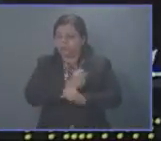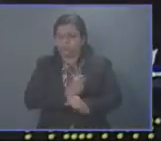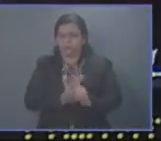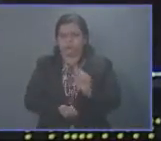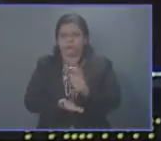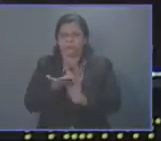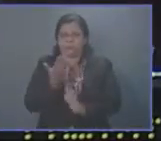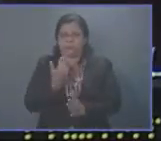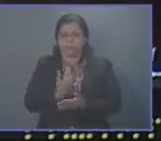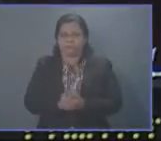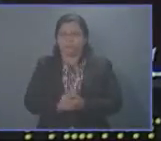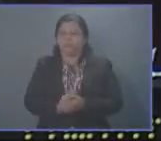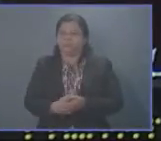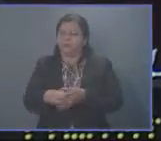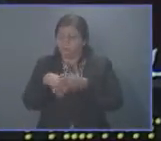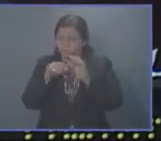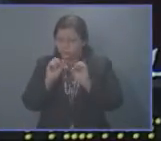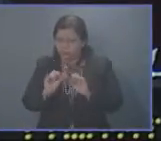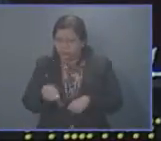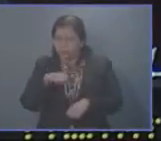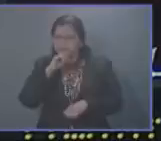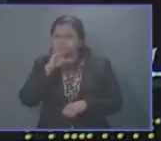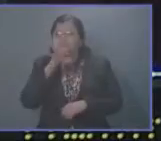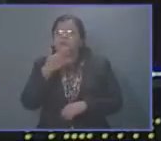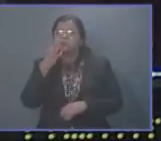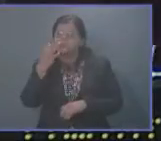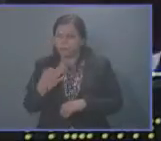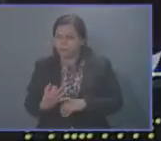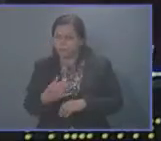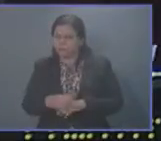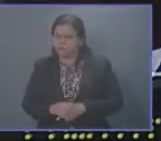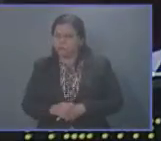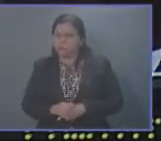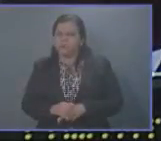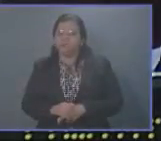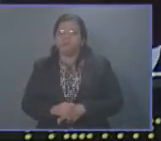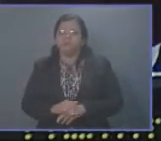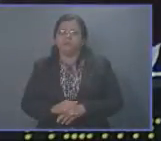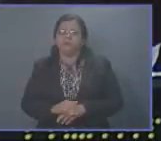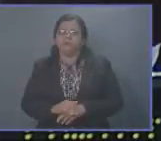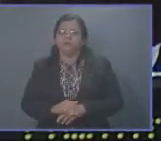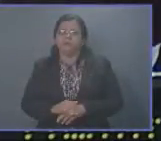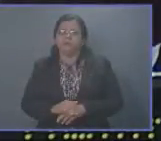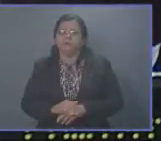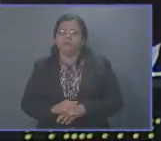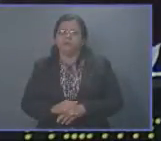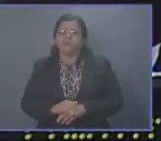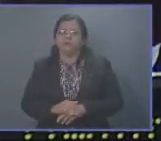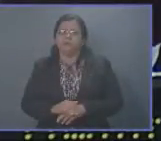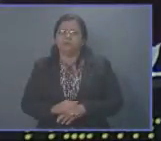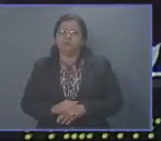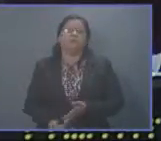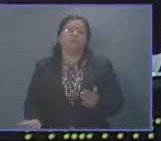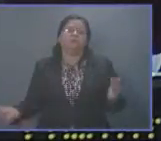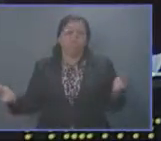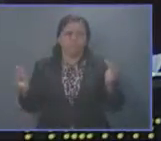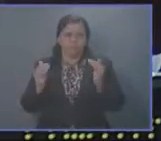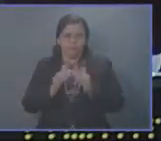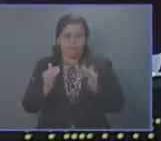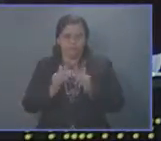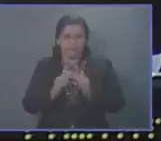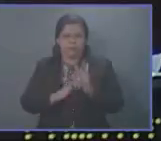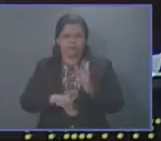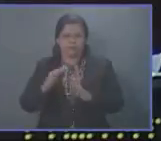y ahora podemos decir que contamos con una verdadera industria de calzado y de confección. Esto también es parte